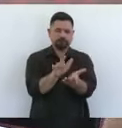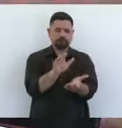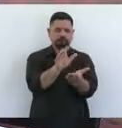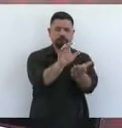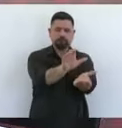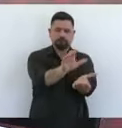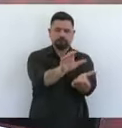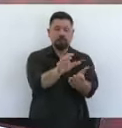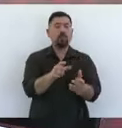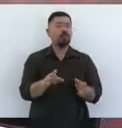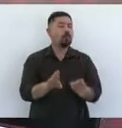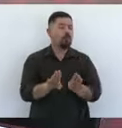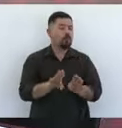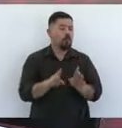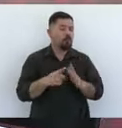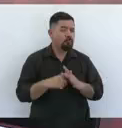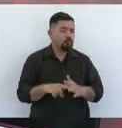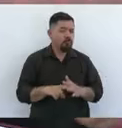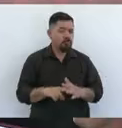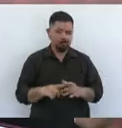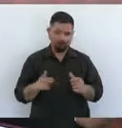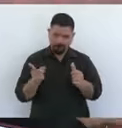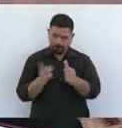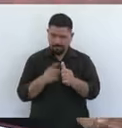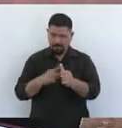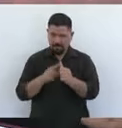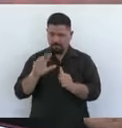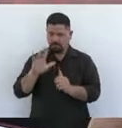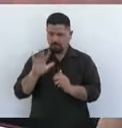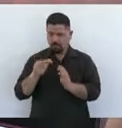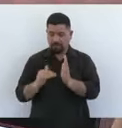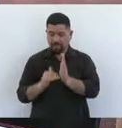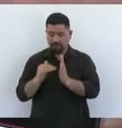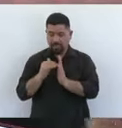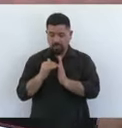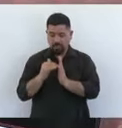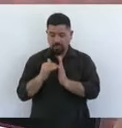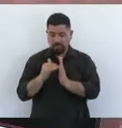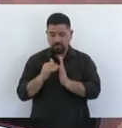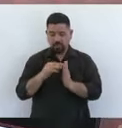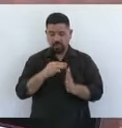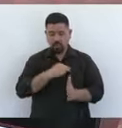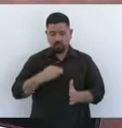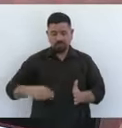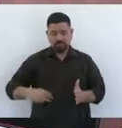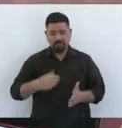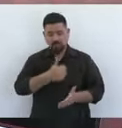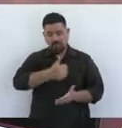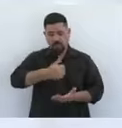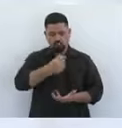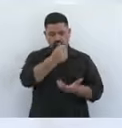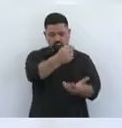Vamos a empezar con 50 millones por municipio.